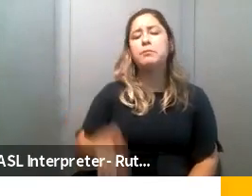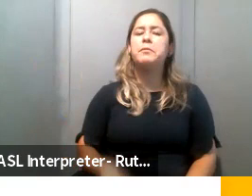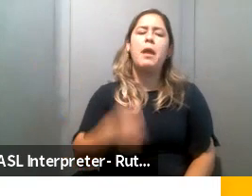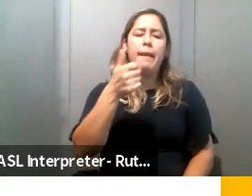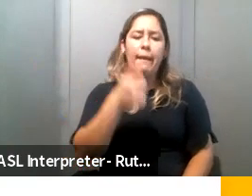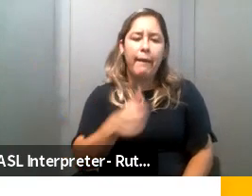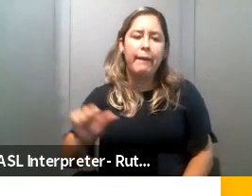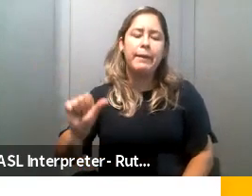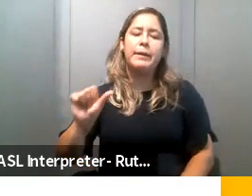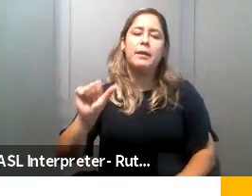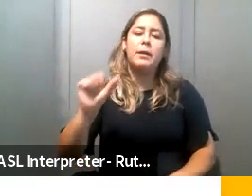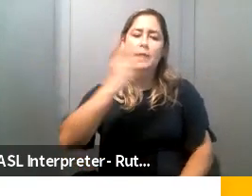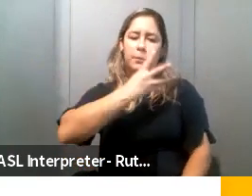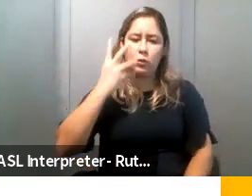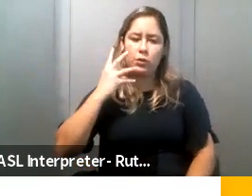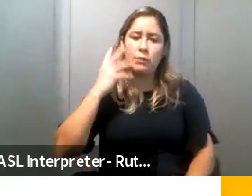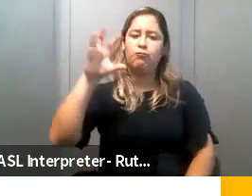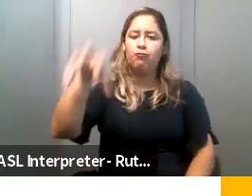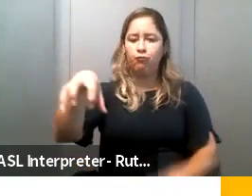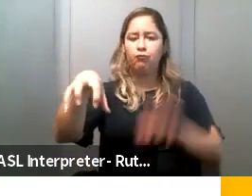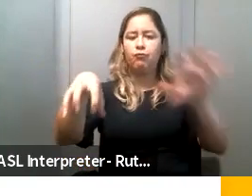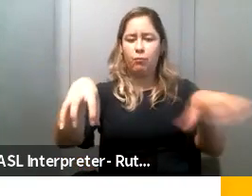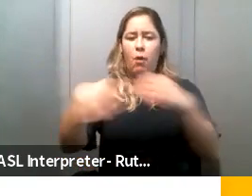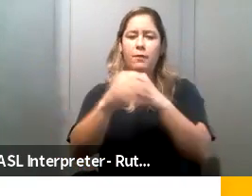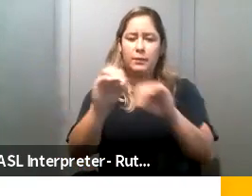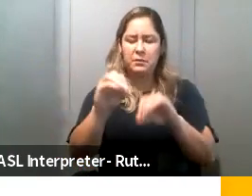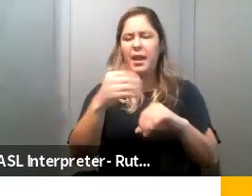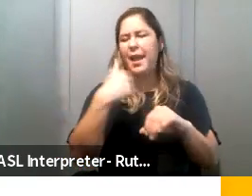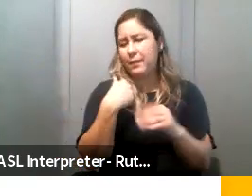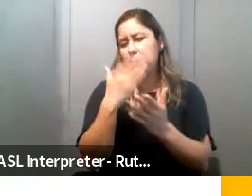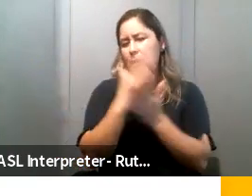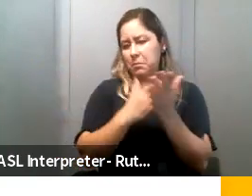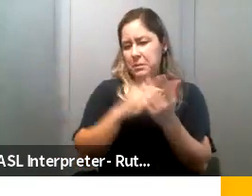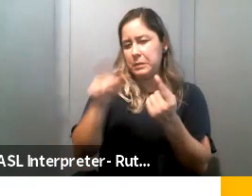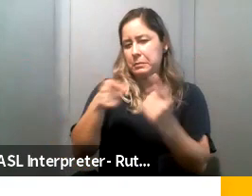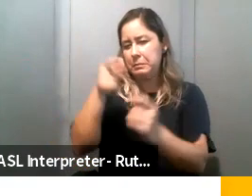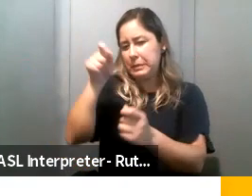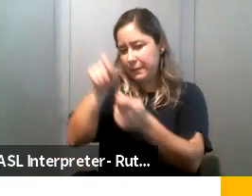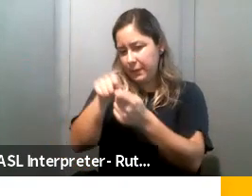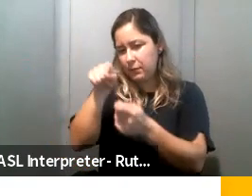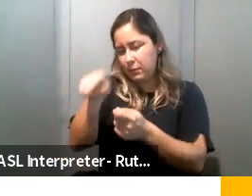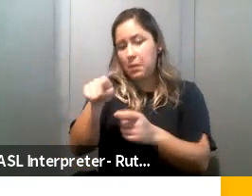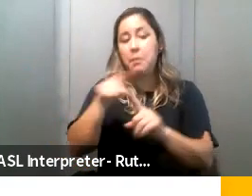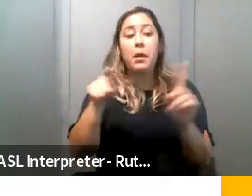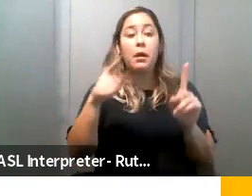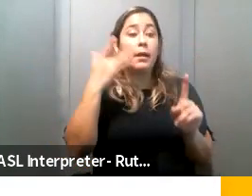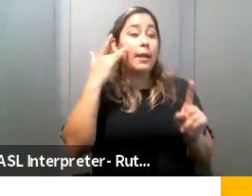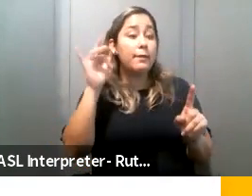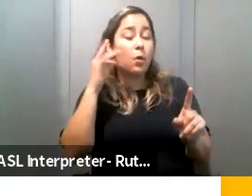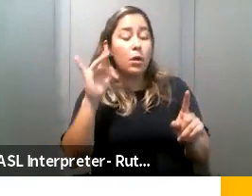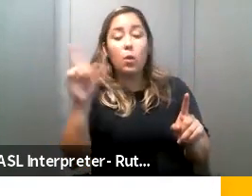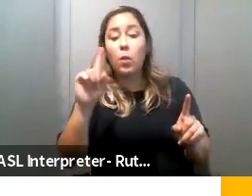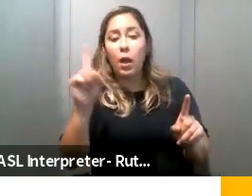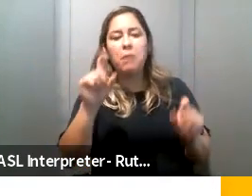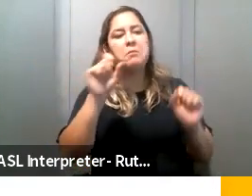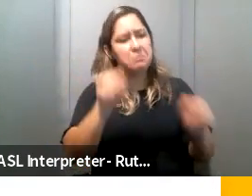Hay ciertas oficinas, pero vamos a decir que la persona está detenida en California. La fianza se puede pagar en